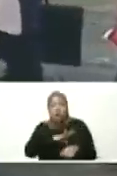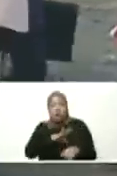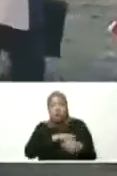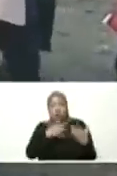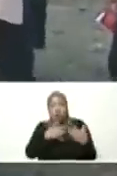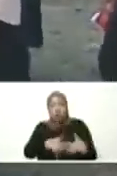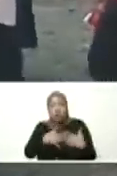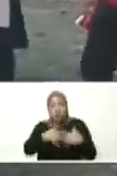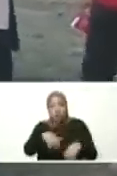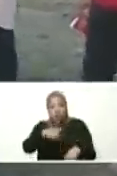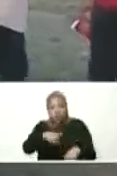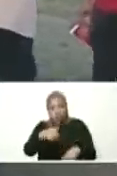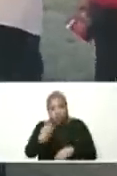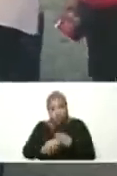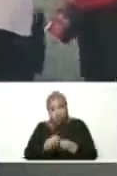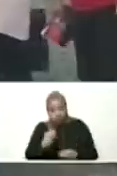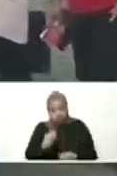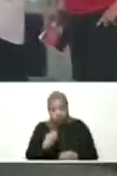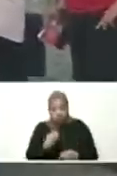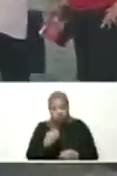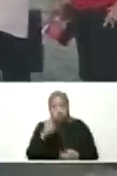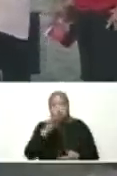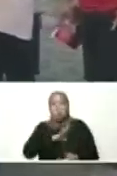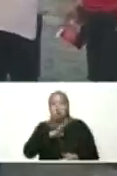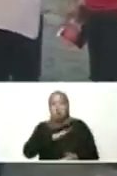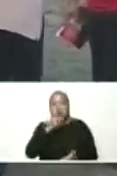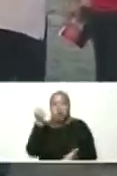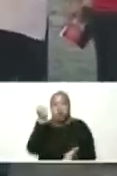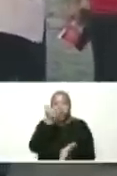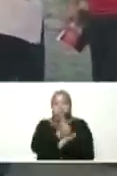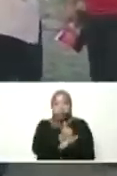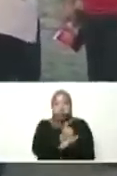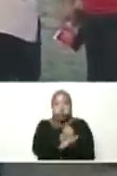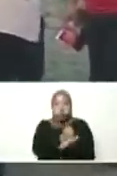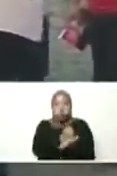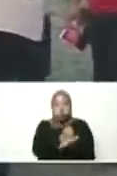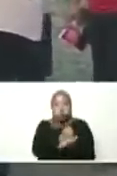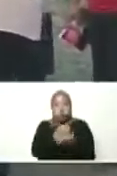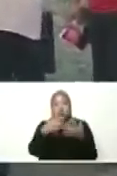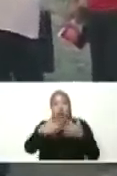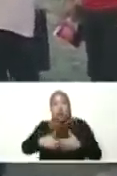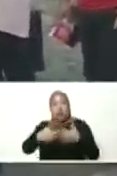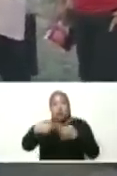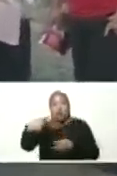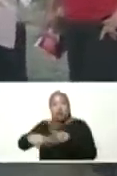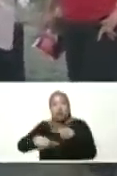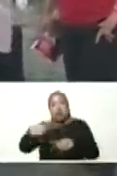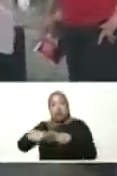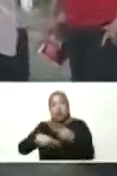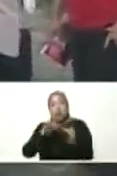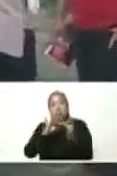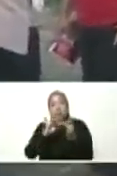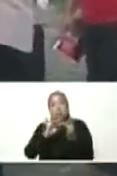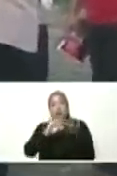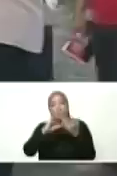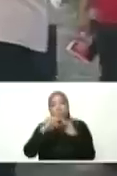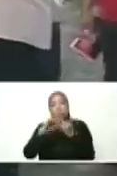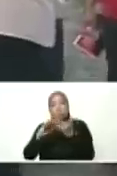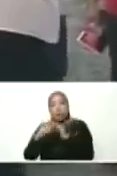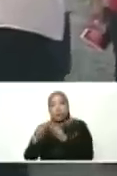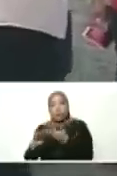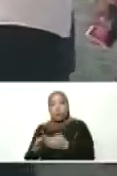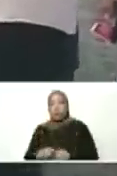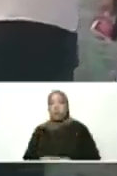con su sello, pues, Hecho de la marca en comunal. Empresa de propiedad social indirecta, comunal. Procesadora